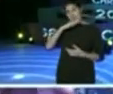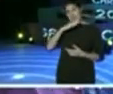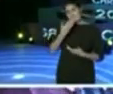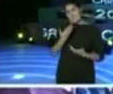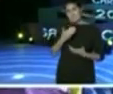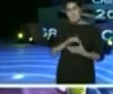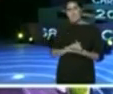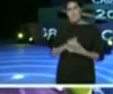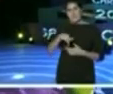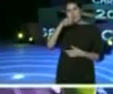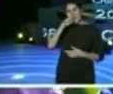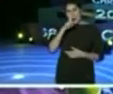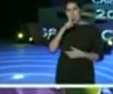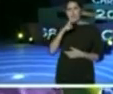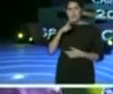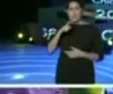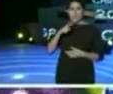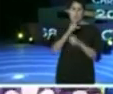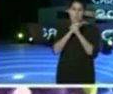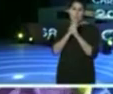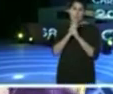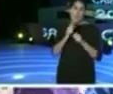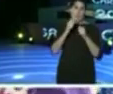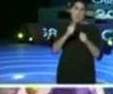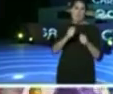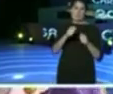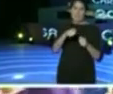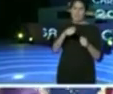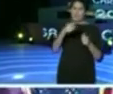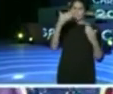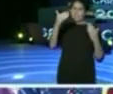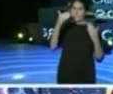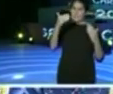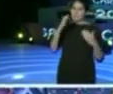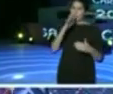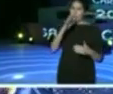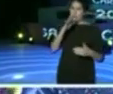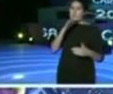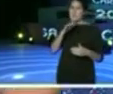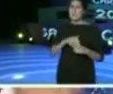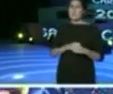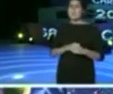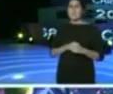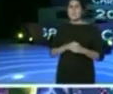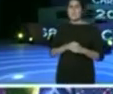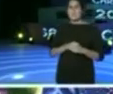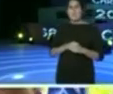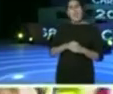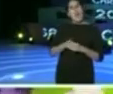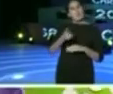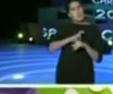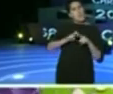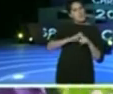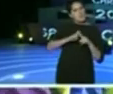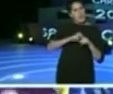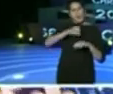que este año a la murga que lo toca, creo que se lo merece porque, bueno, desde que han salido han tenido un estilo, siguen siendo